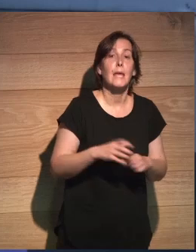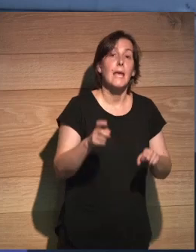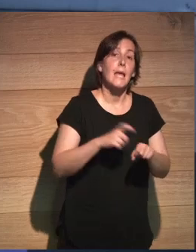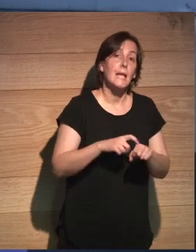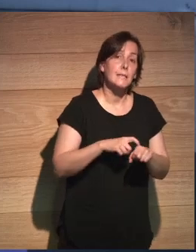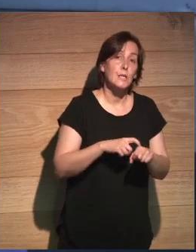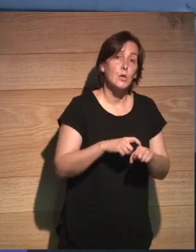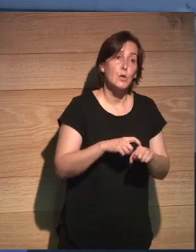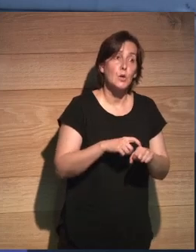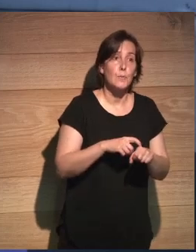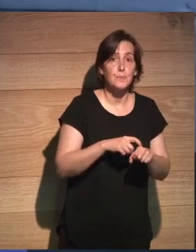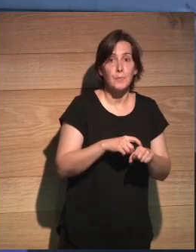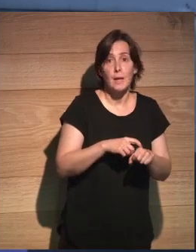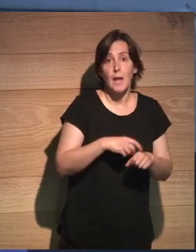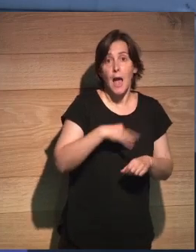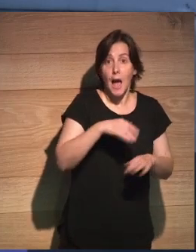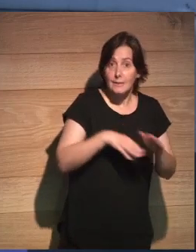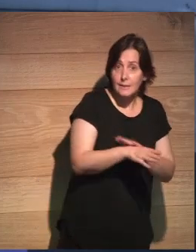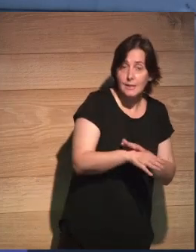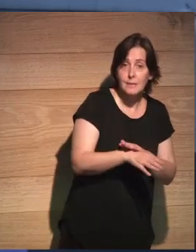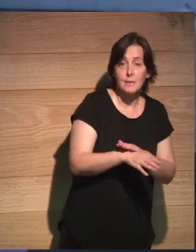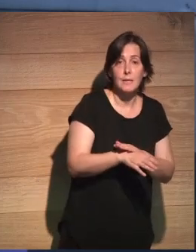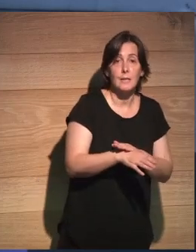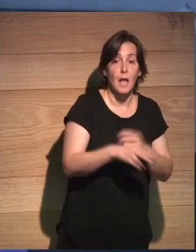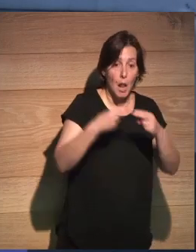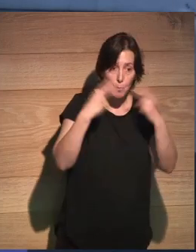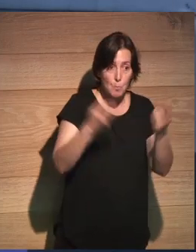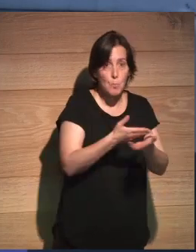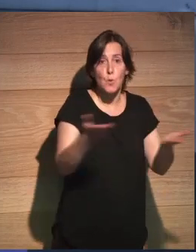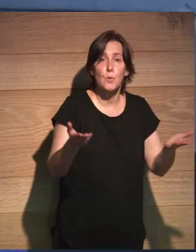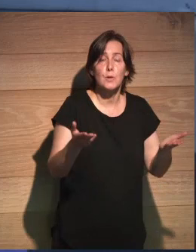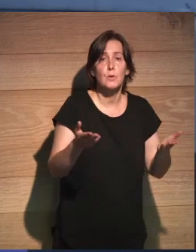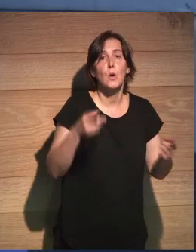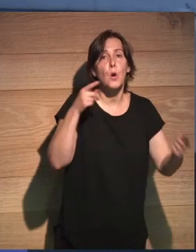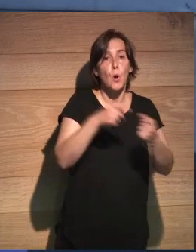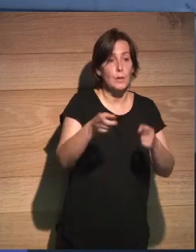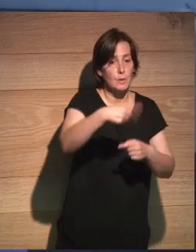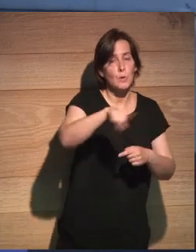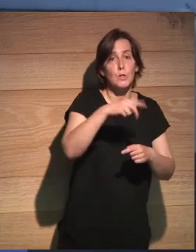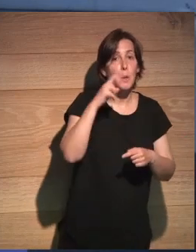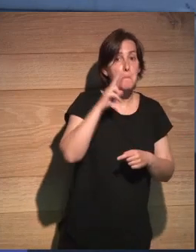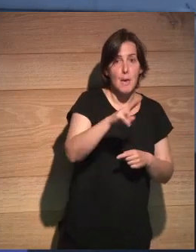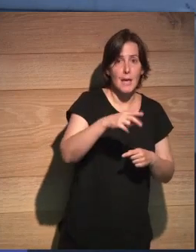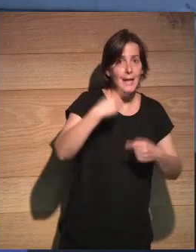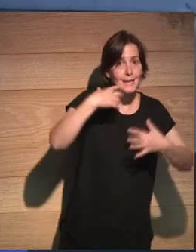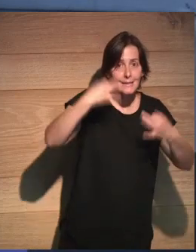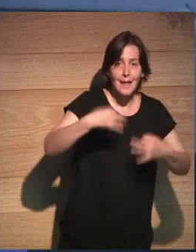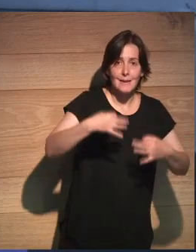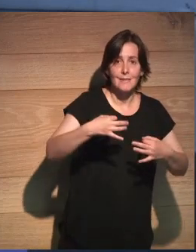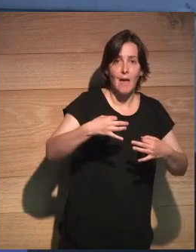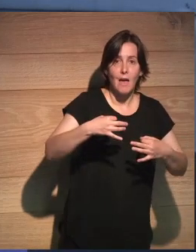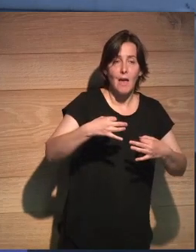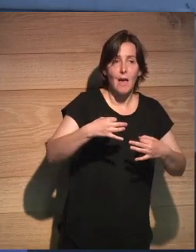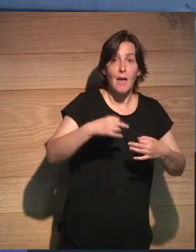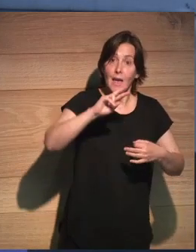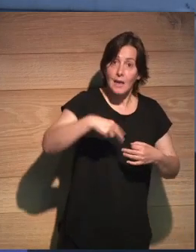estilo asequible a ese público, llegar para hacerles ver que la realidad es otra, que no es lo que le cuentan en